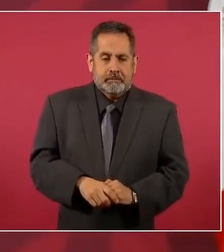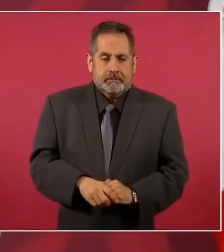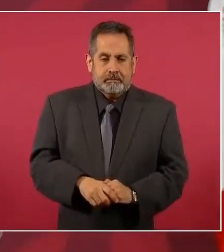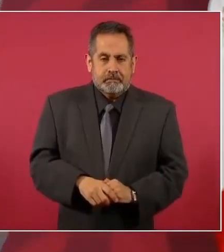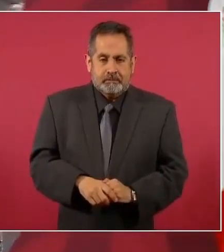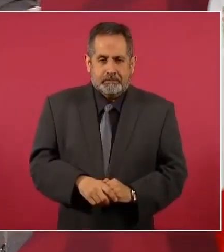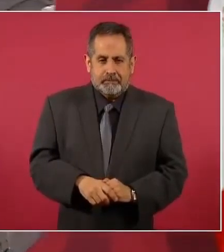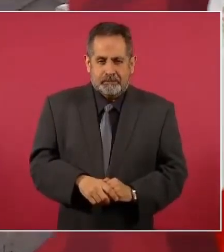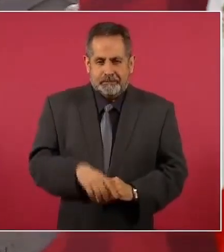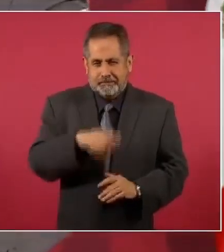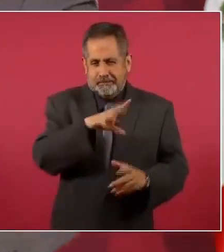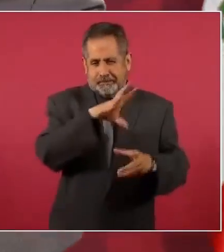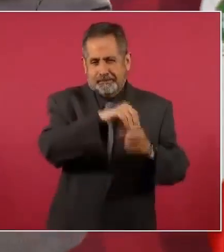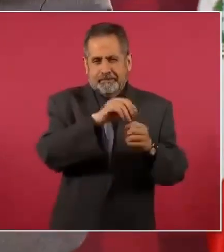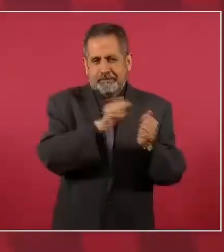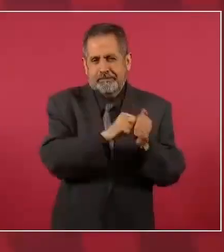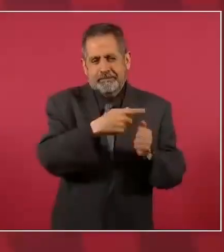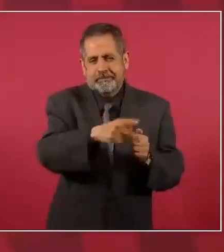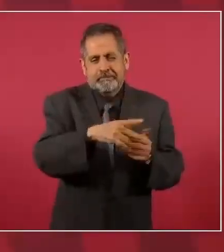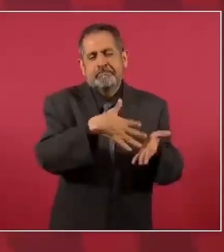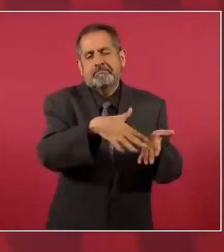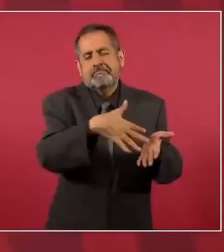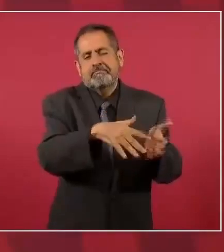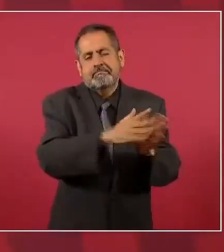Con esa información del Reforma, pues.